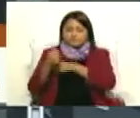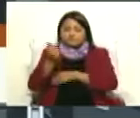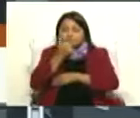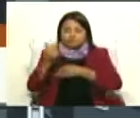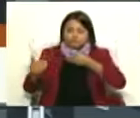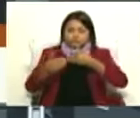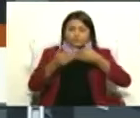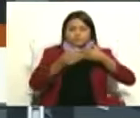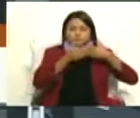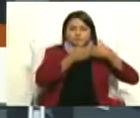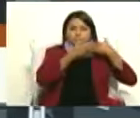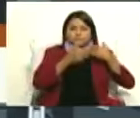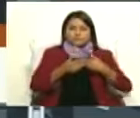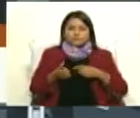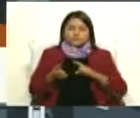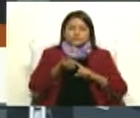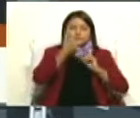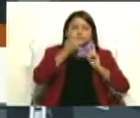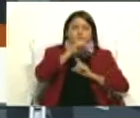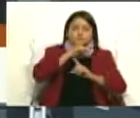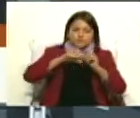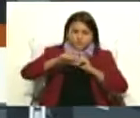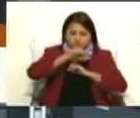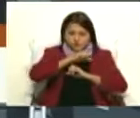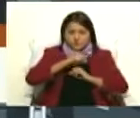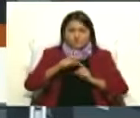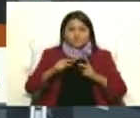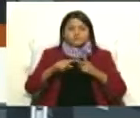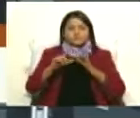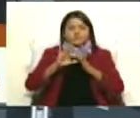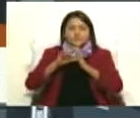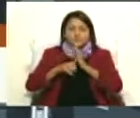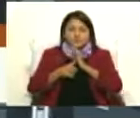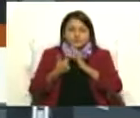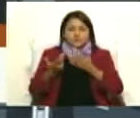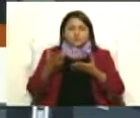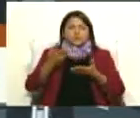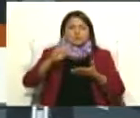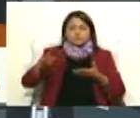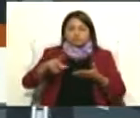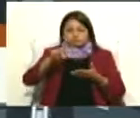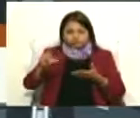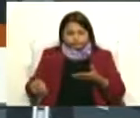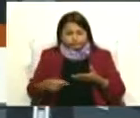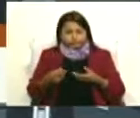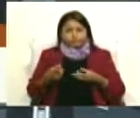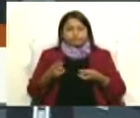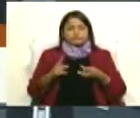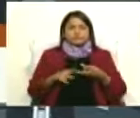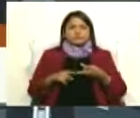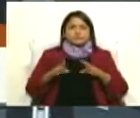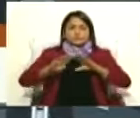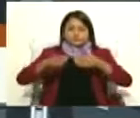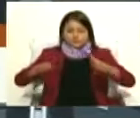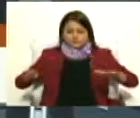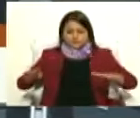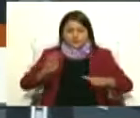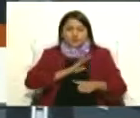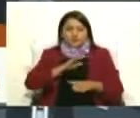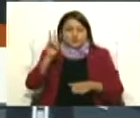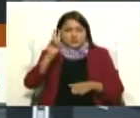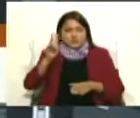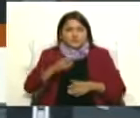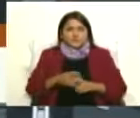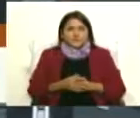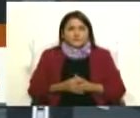que depreda el medio ambiente, que se roba el territorio, que dispone y se roba del mar sagrado que